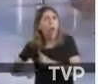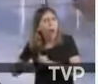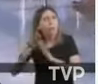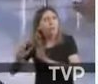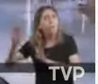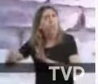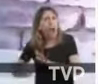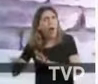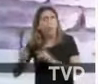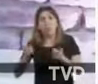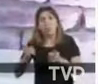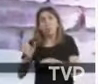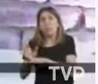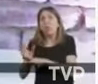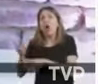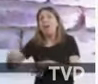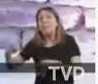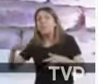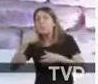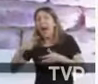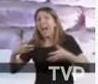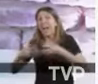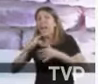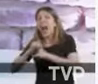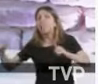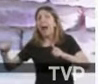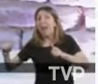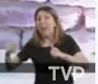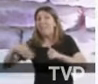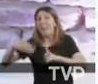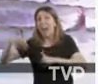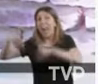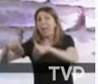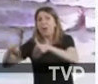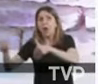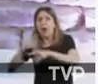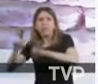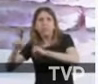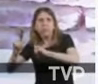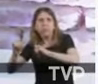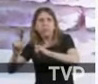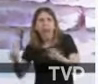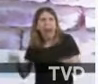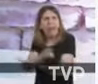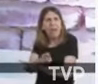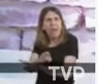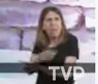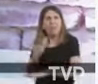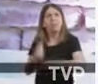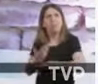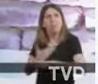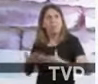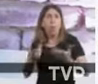contra de lo que se había prometido en la campaña electoral. Así que creo que hace falta recordarlo porque hoy algunos de los